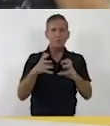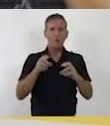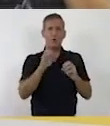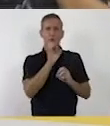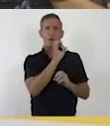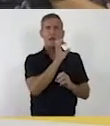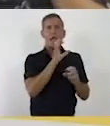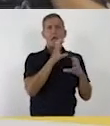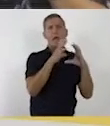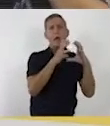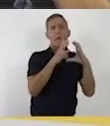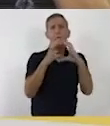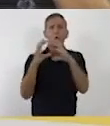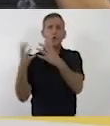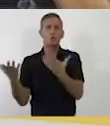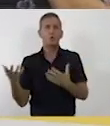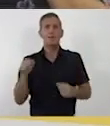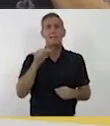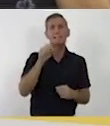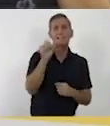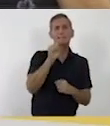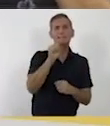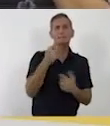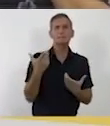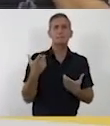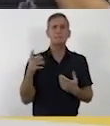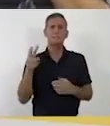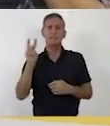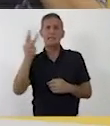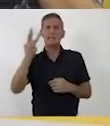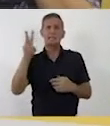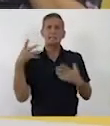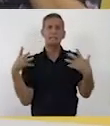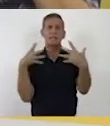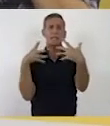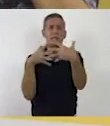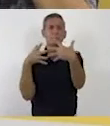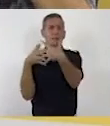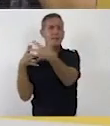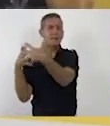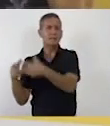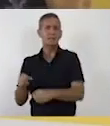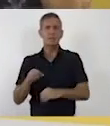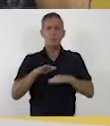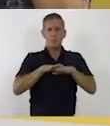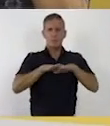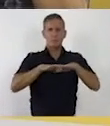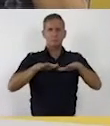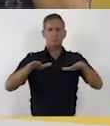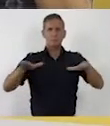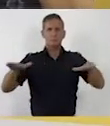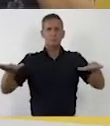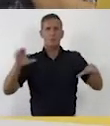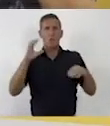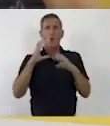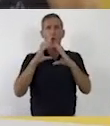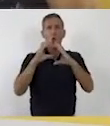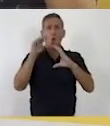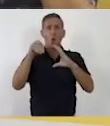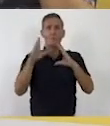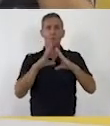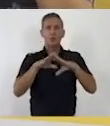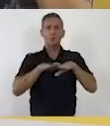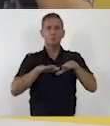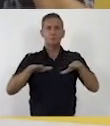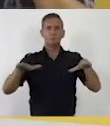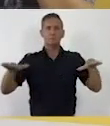entre ambos átomos. Esa sustancia, al tener un triple enlace, hace que la molécula sea una molécula muy estable. Y esa